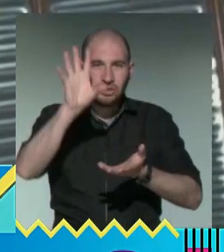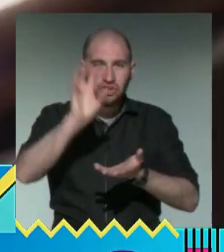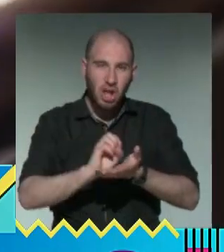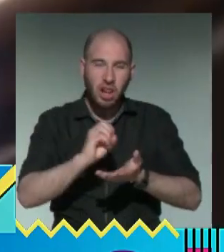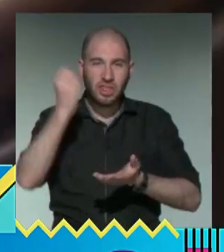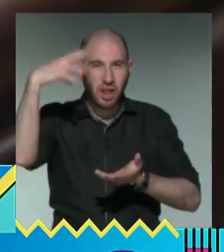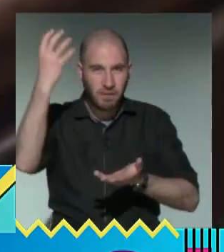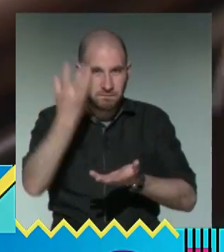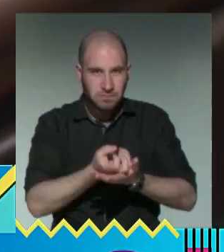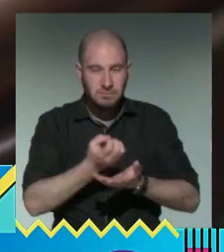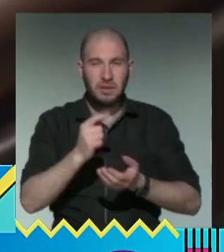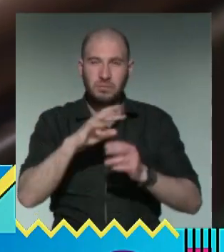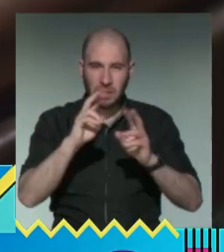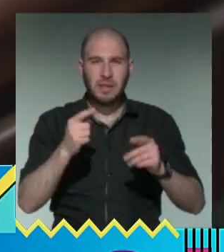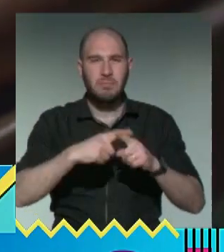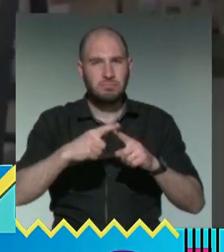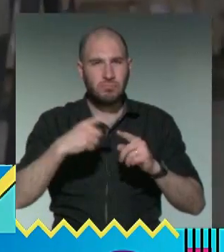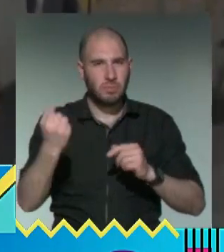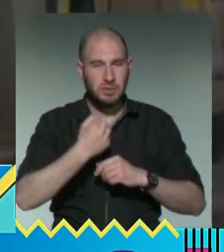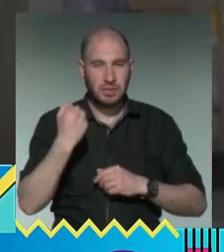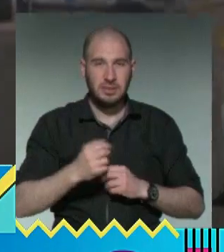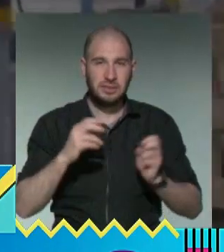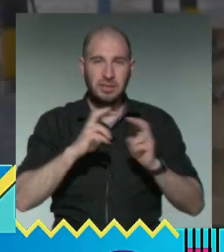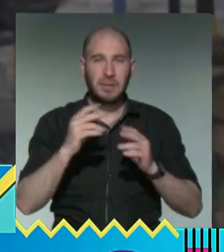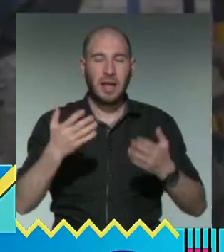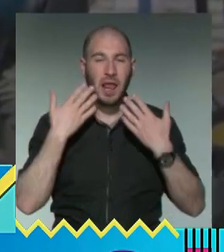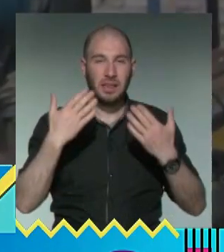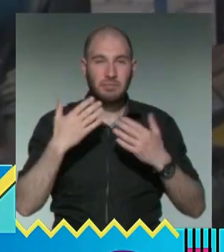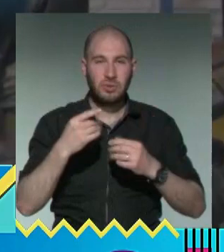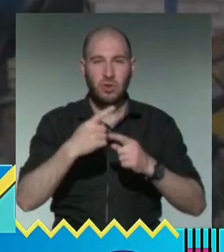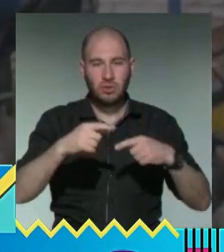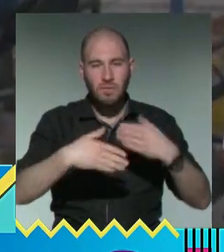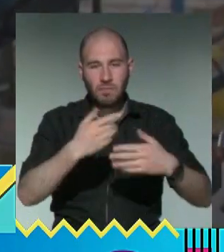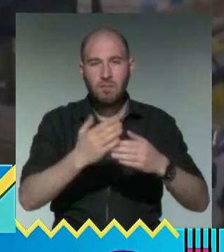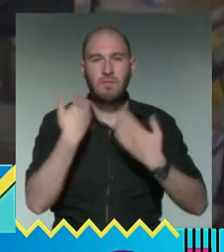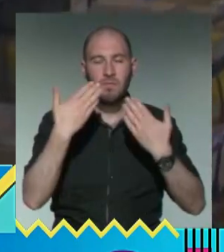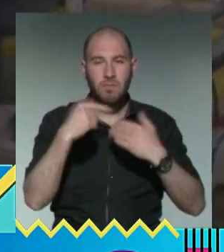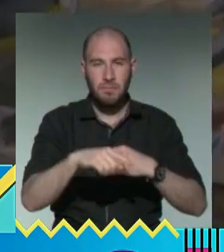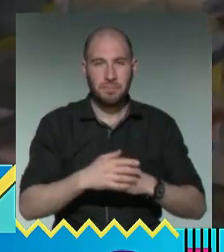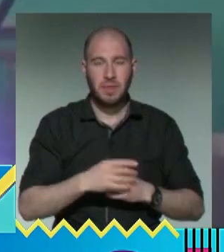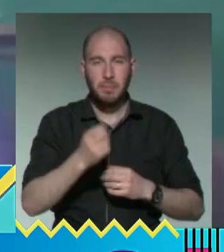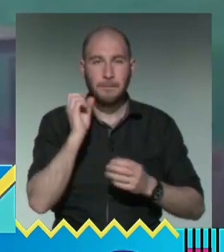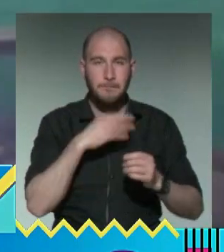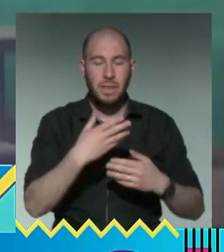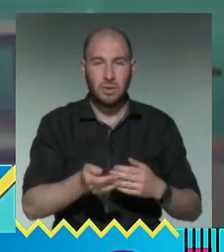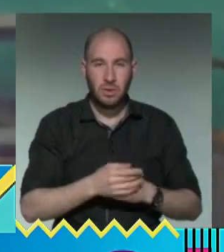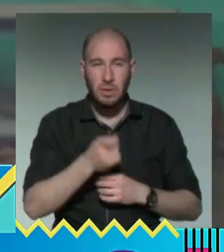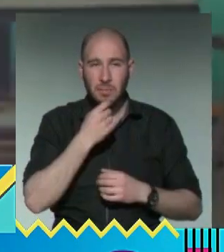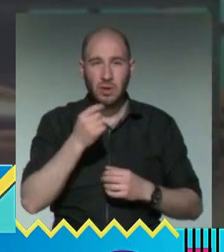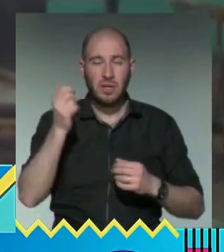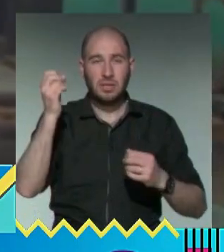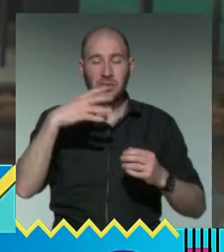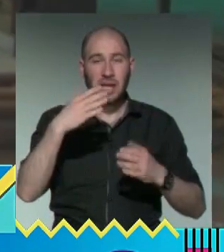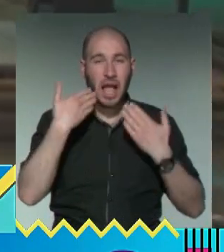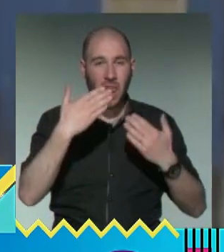lo que uno puede hacer desde el punto de vista térmico, desde el punto de vista del calentamiento de un fluido. De hecho, es mucho más eficiente colocar un panel